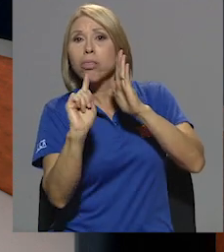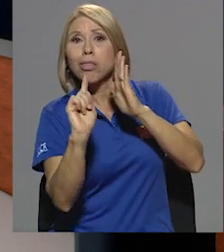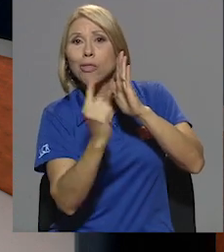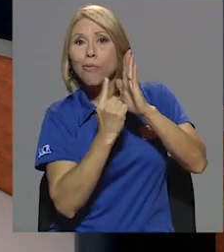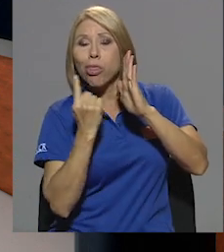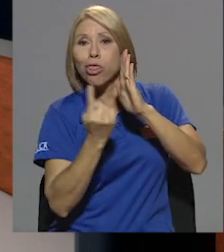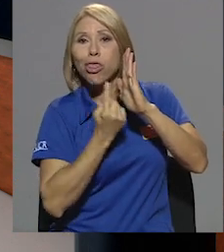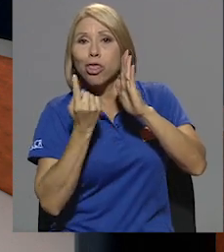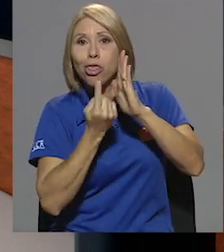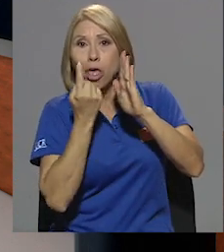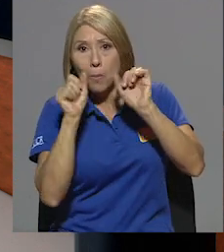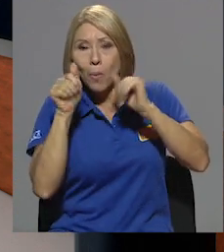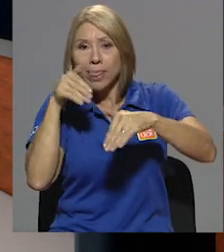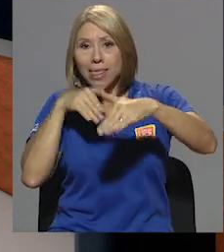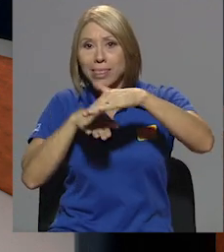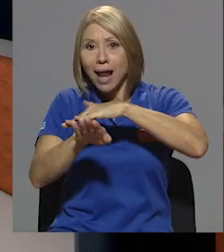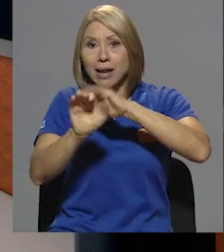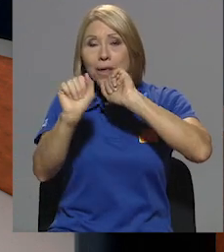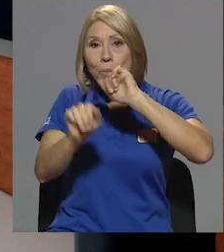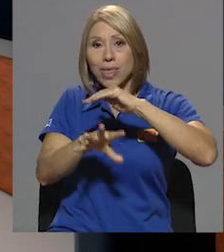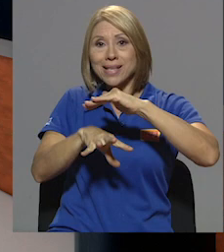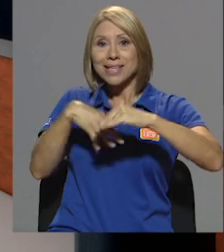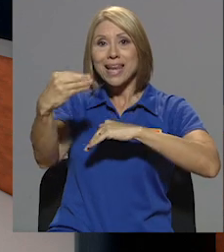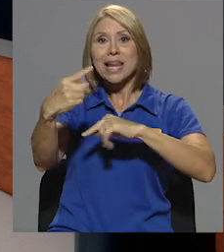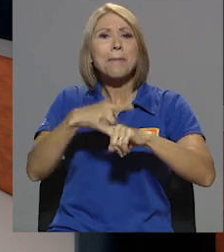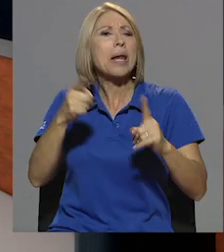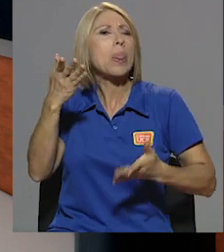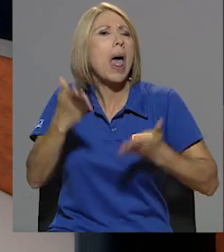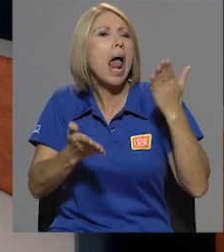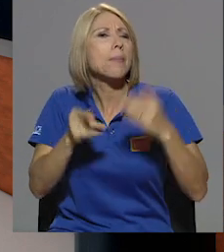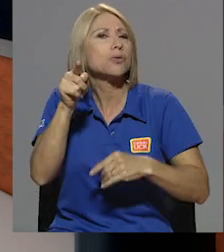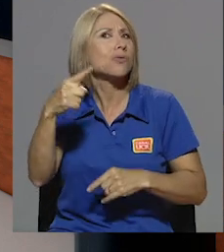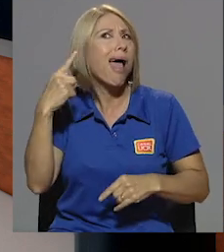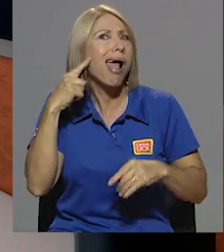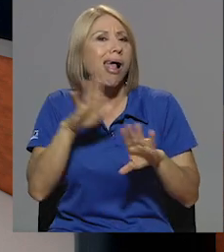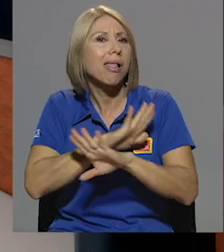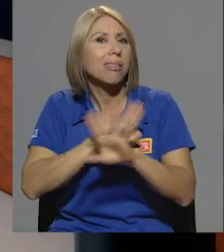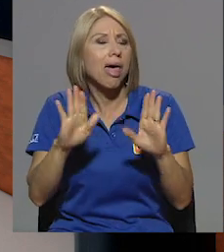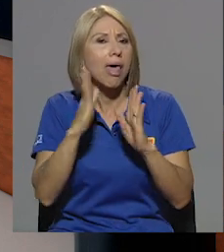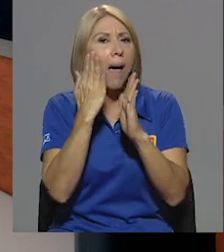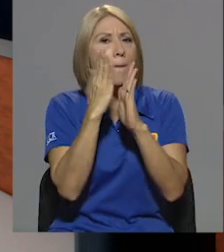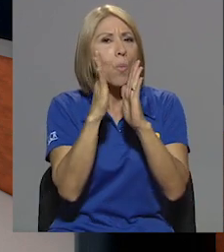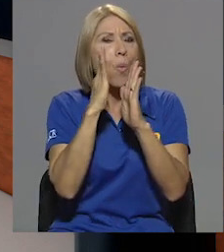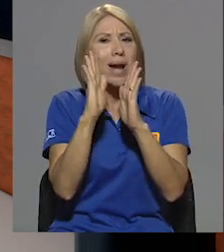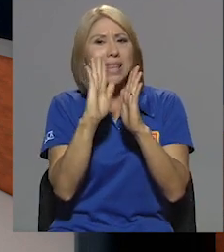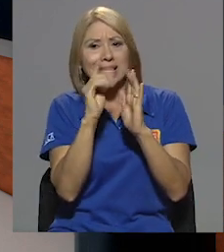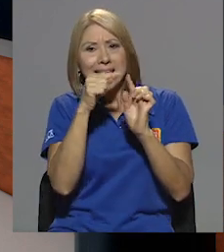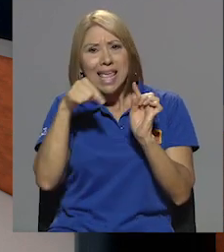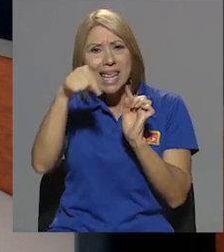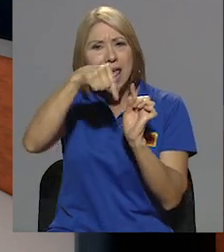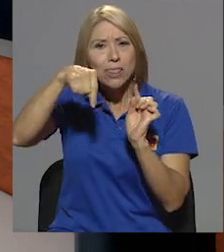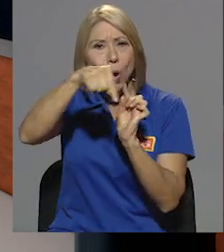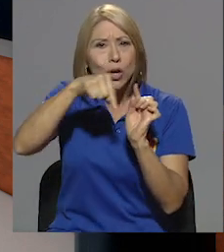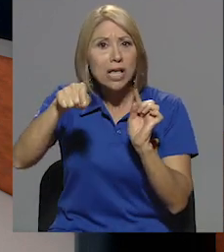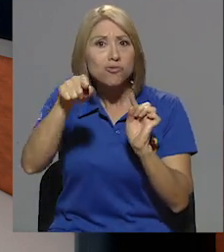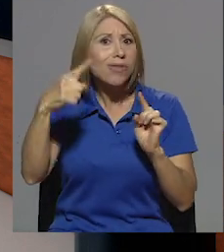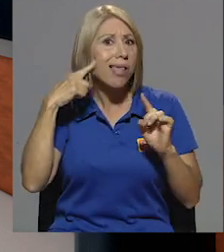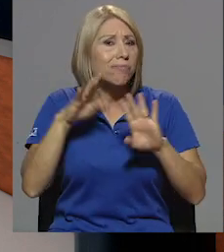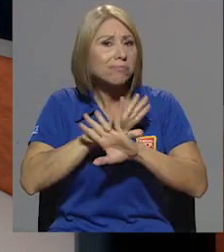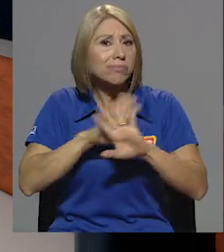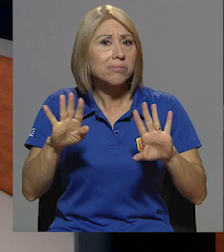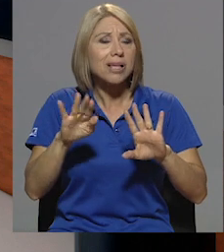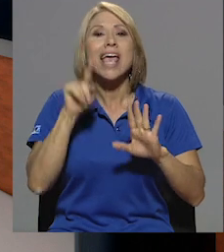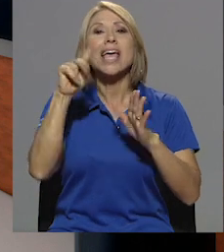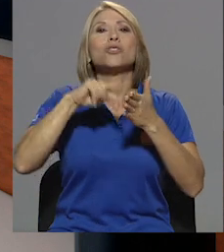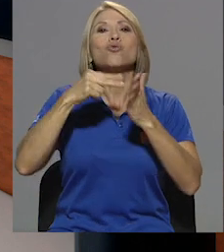pero hay otras puertas giratorias de las que quizás no haya escuchado hablar se trata de un concepto desarrollado